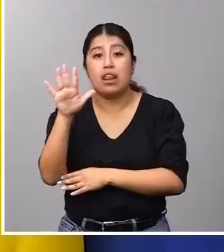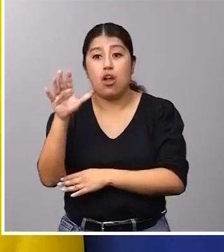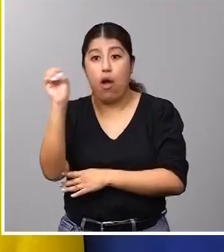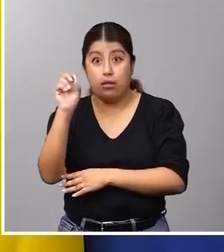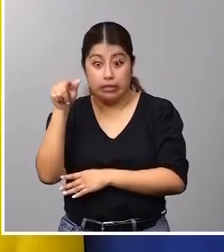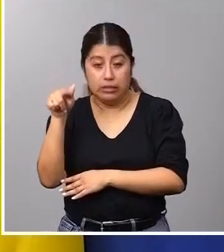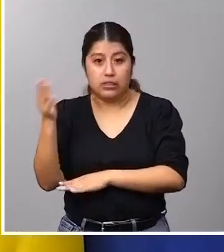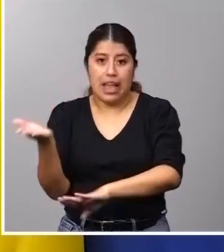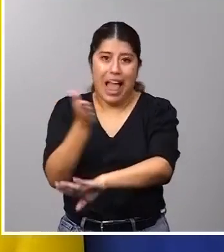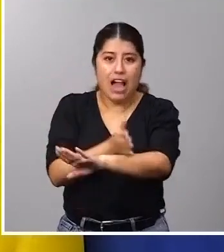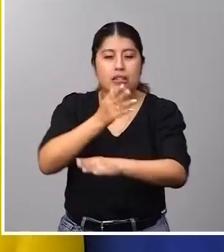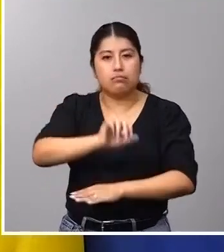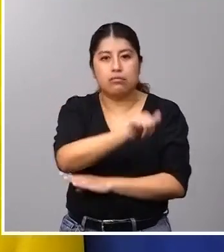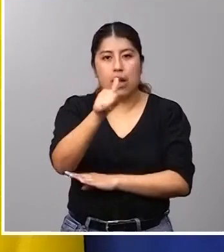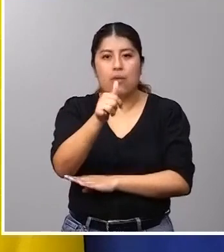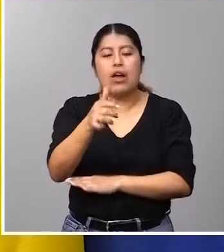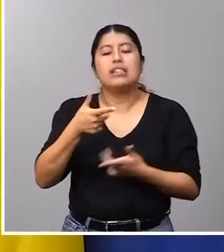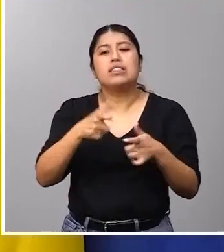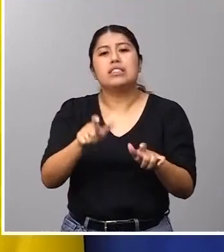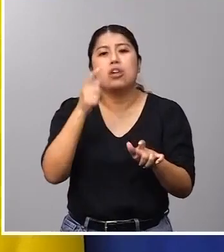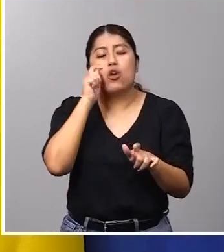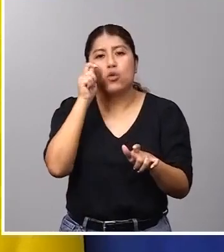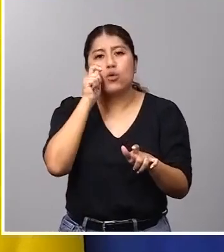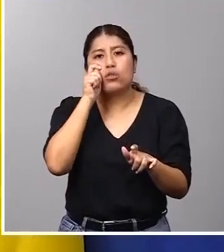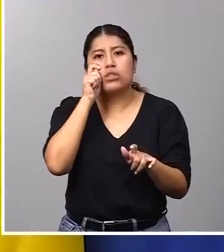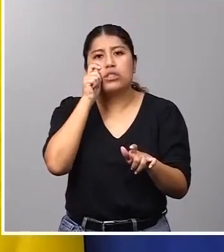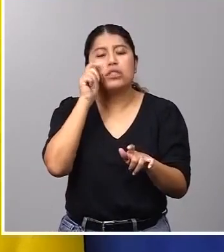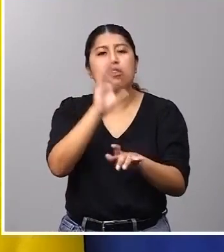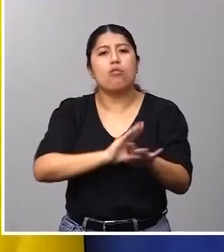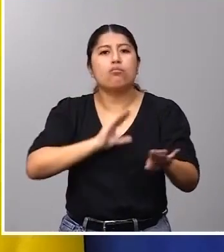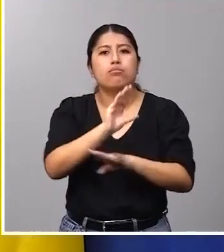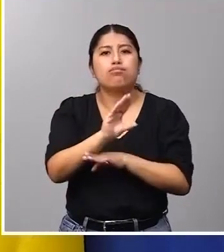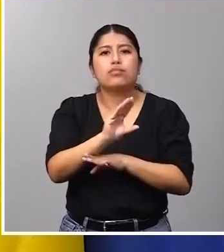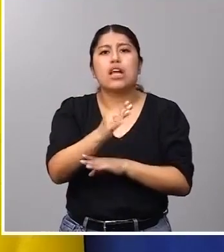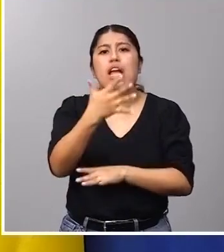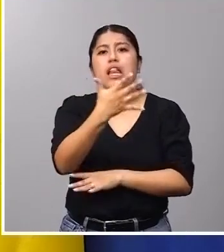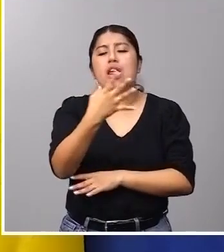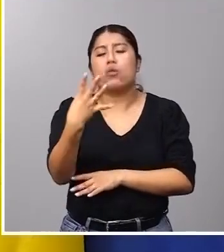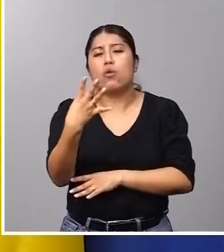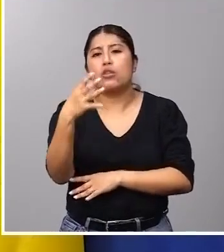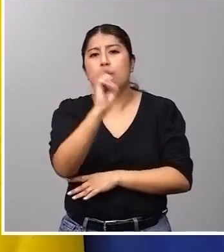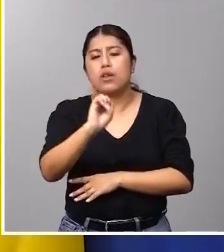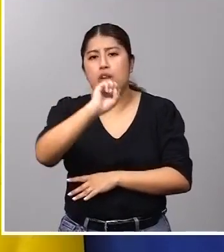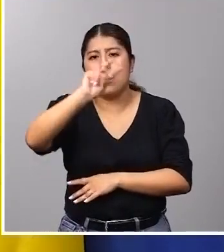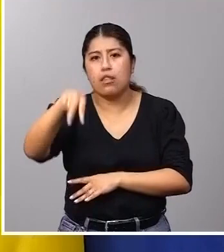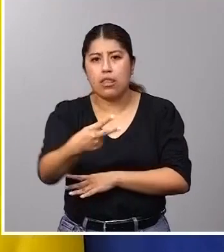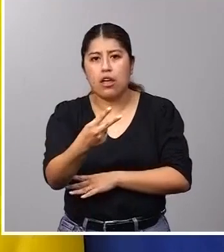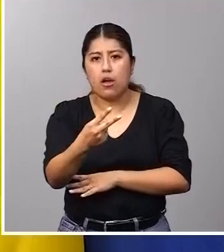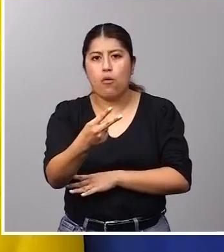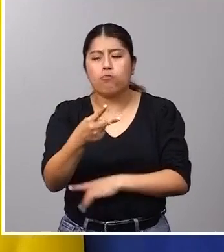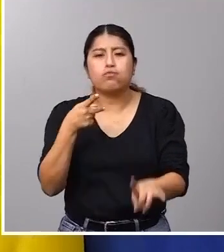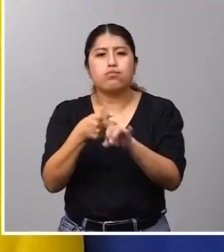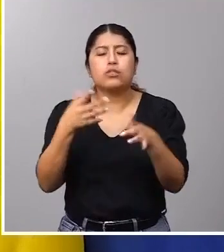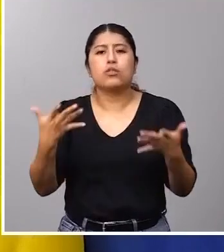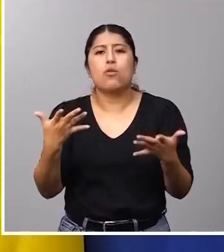relación con el sector turístico se ha aprobado una distribución En este caso de 54 millones de euros dirigidos para